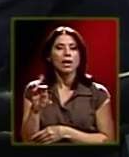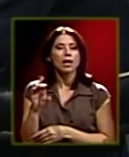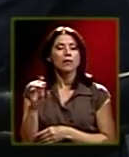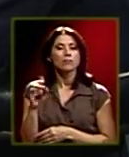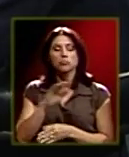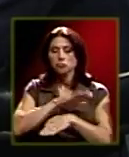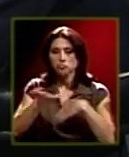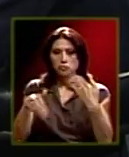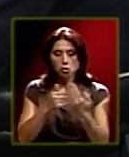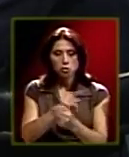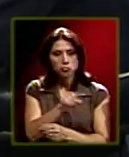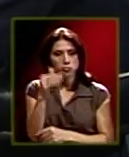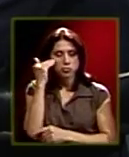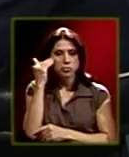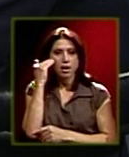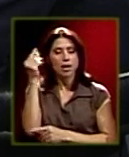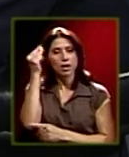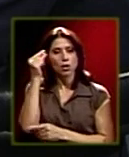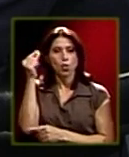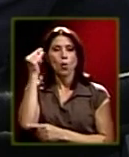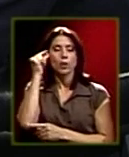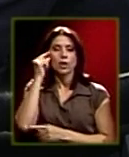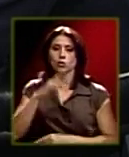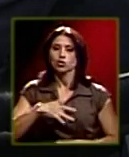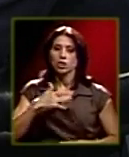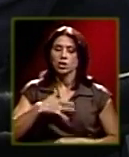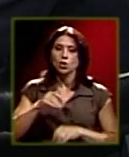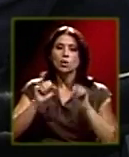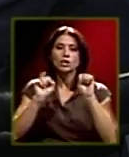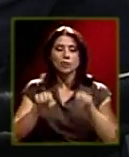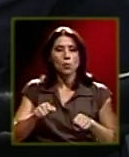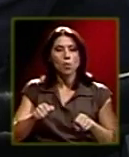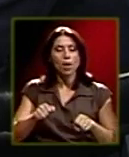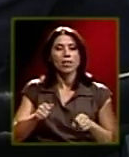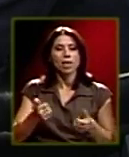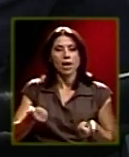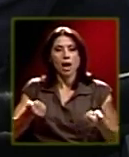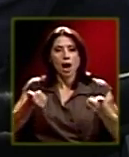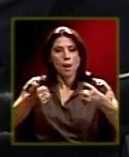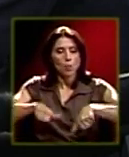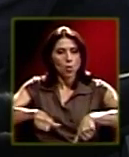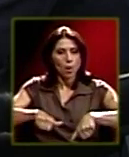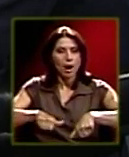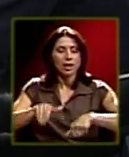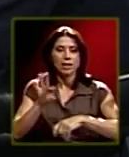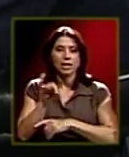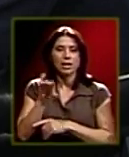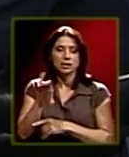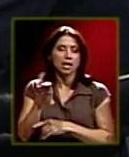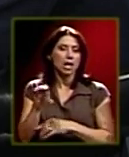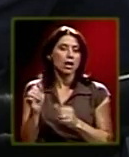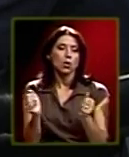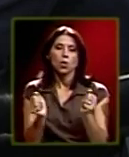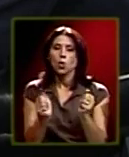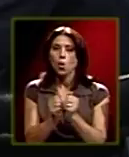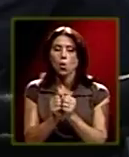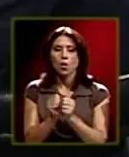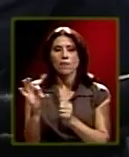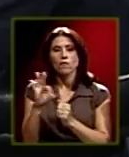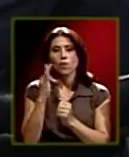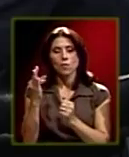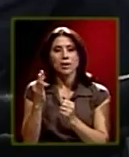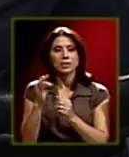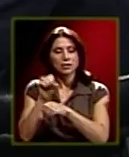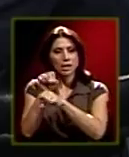es un secreto, el gobierno pues sintió que se podía aprobar por las vías tradicionales, es decir, es un proyecto de ley que va a la